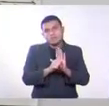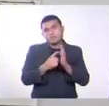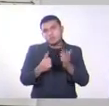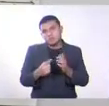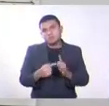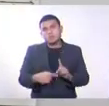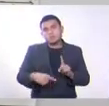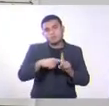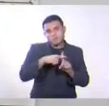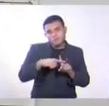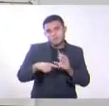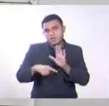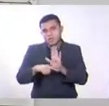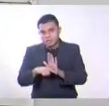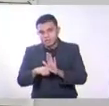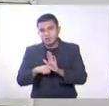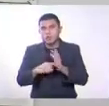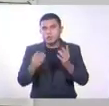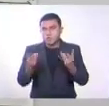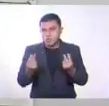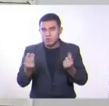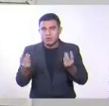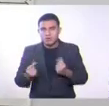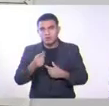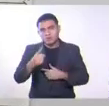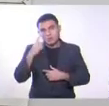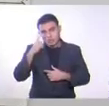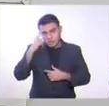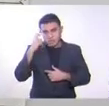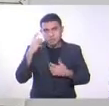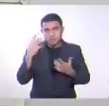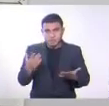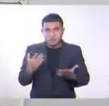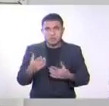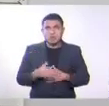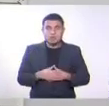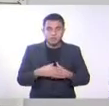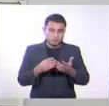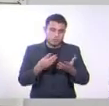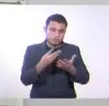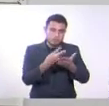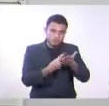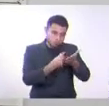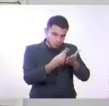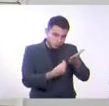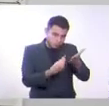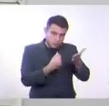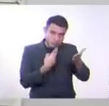o si son negativos. Recuerden resolver los problemas que están en la sección de problemas